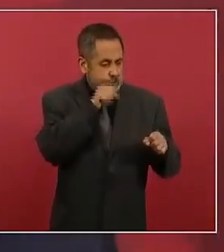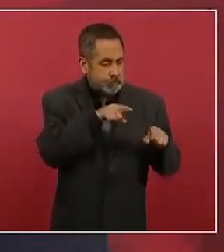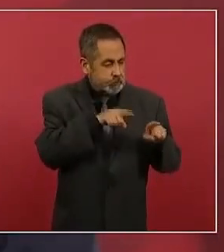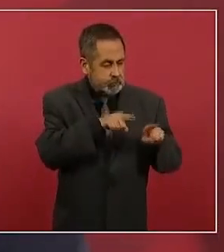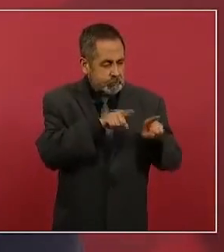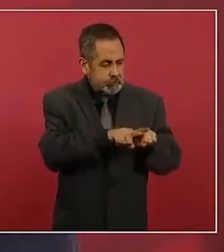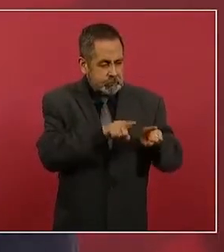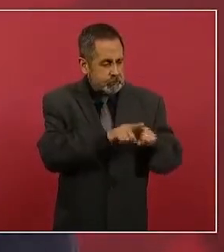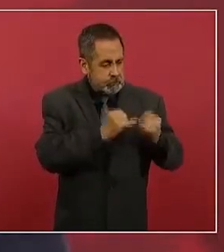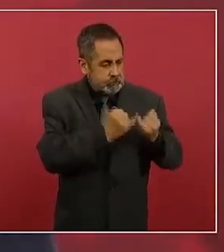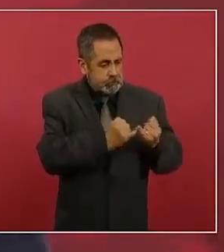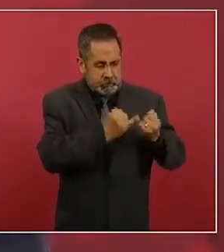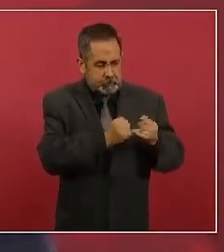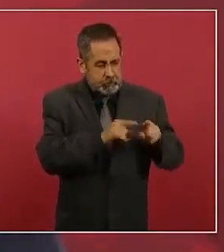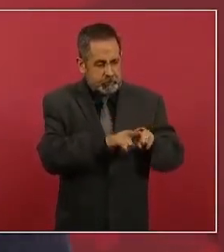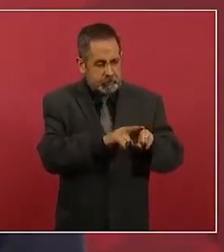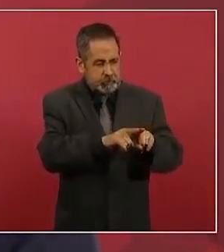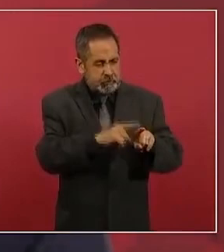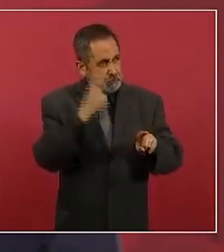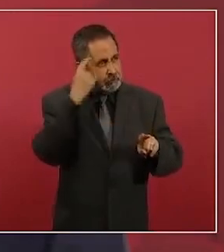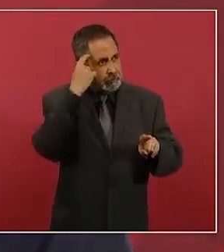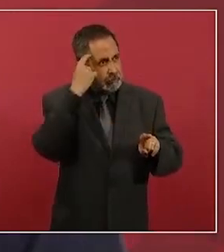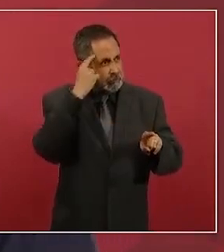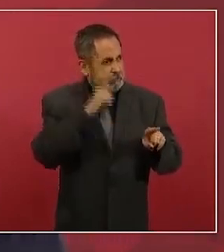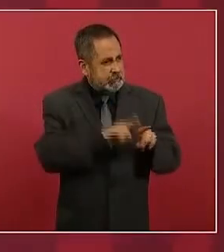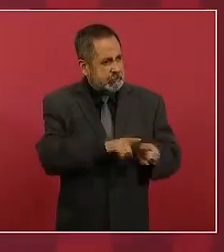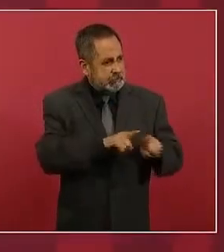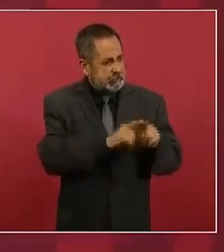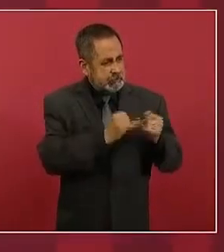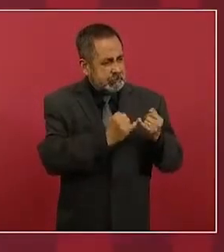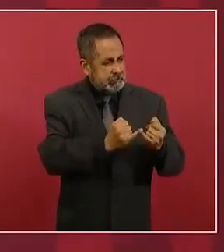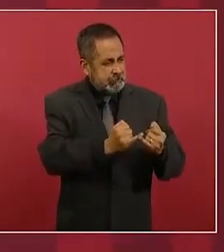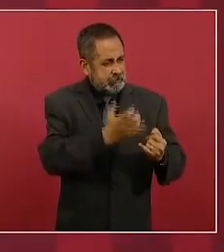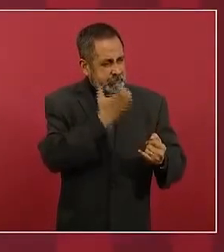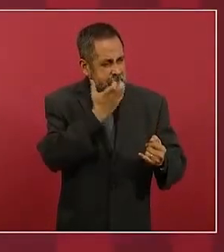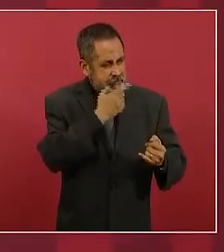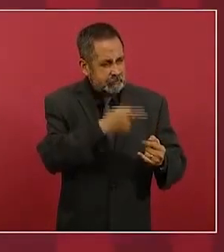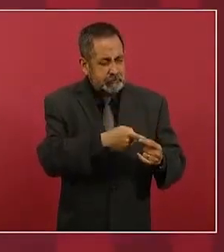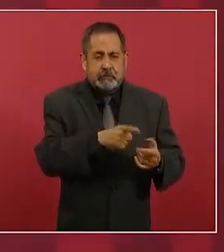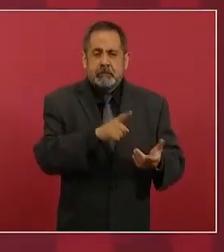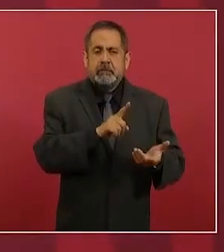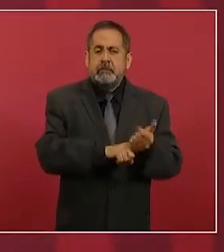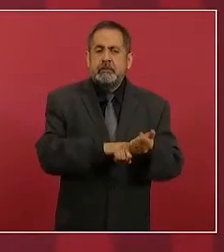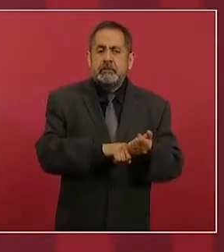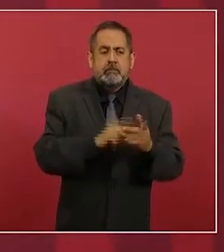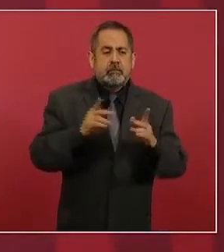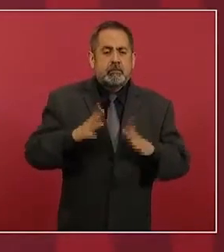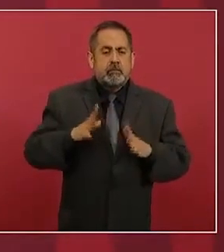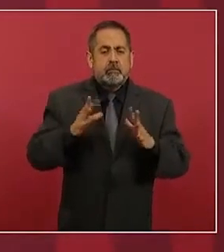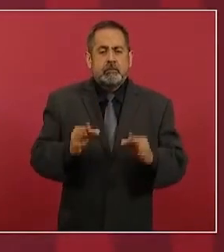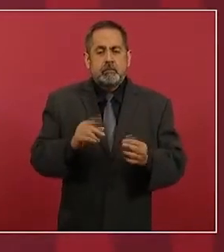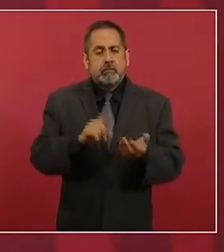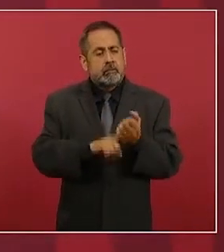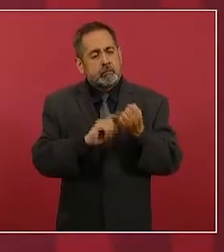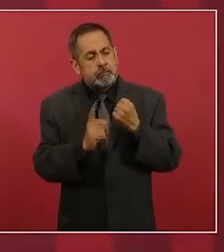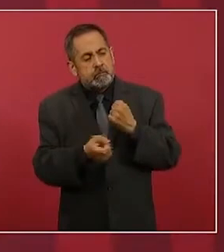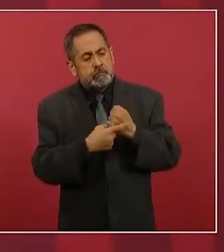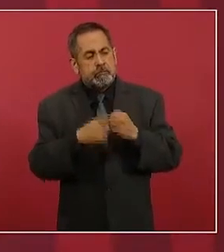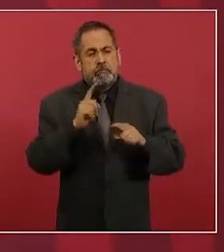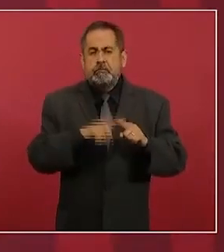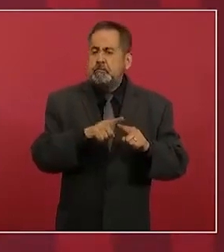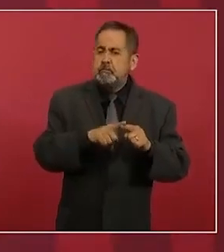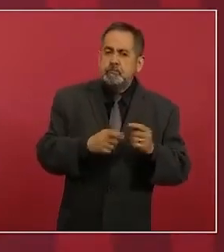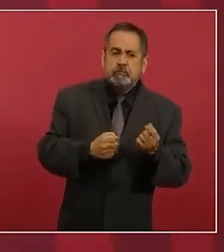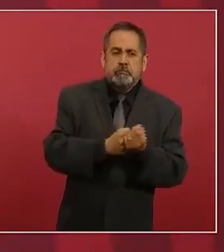quienes lo fundan, pues eran personas que tenían una doctrina.